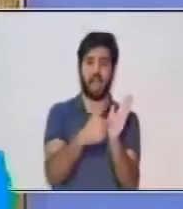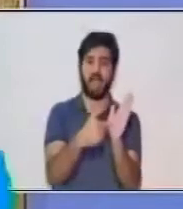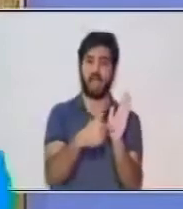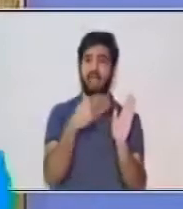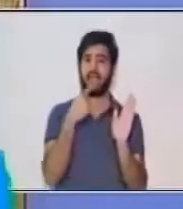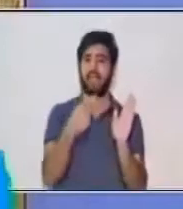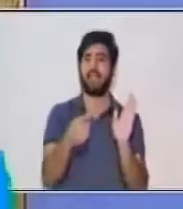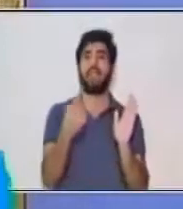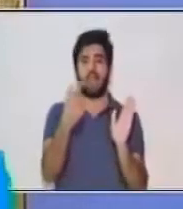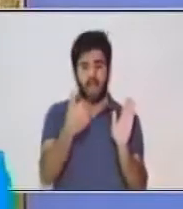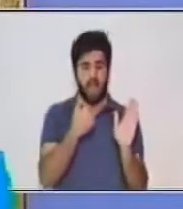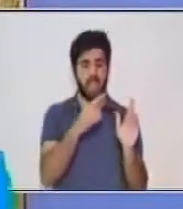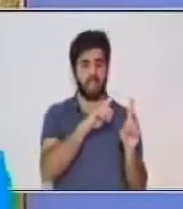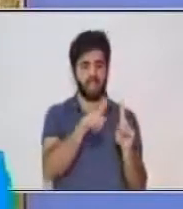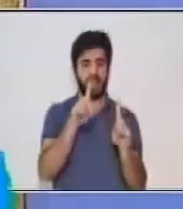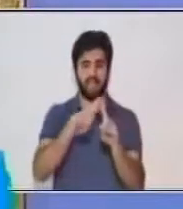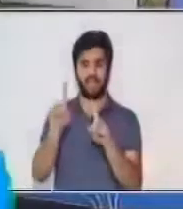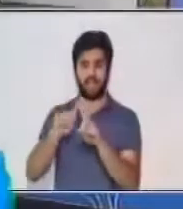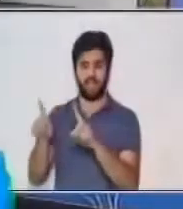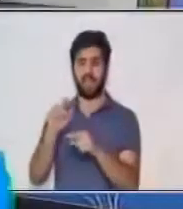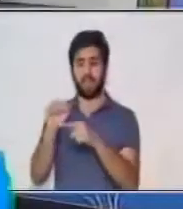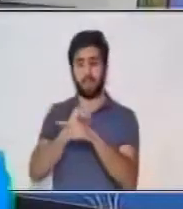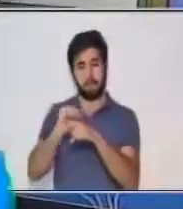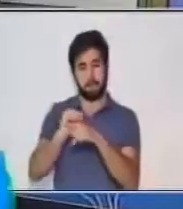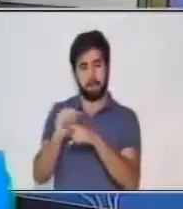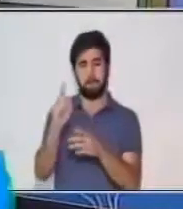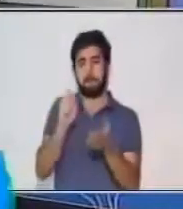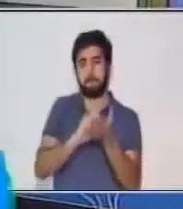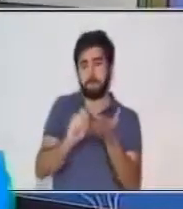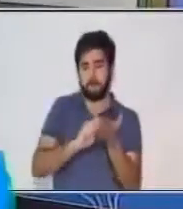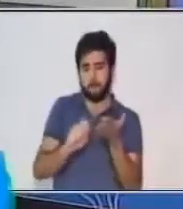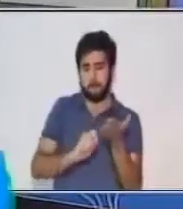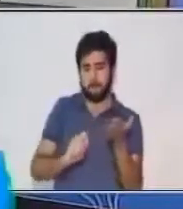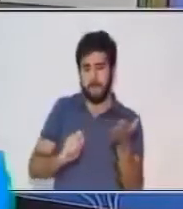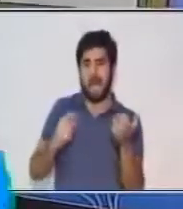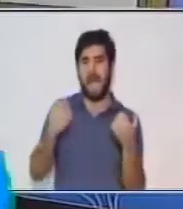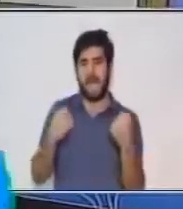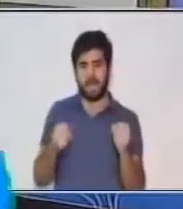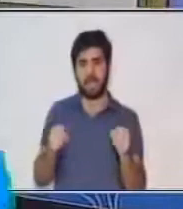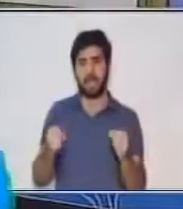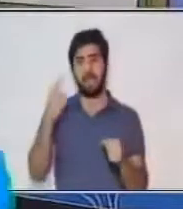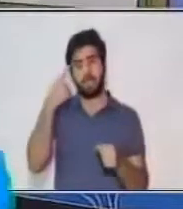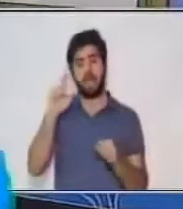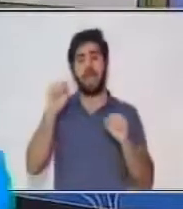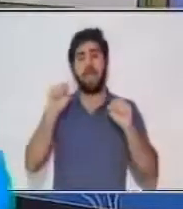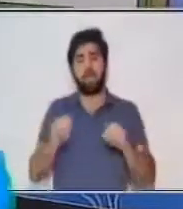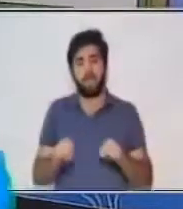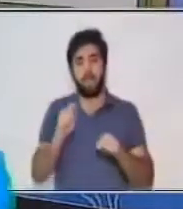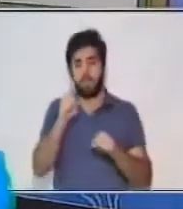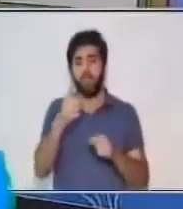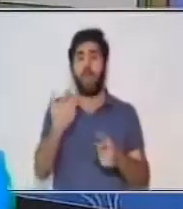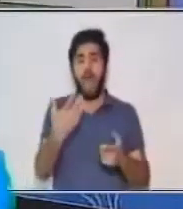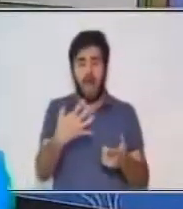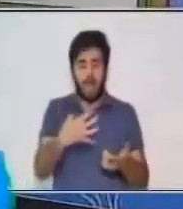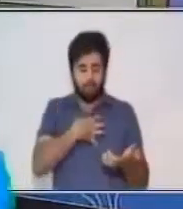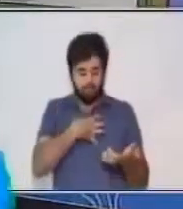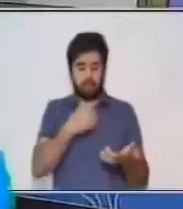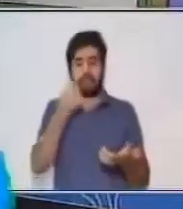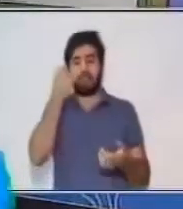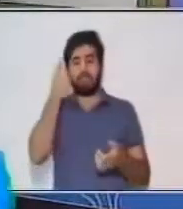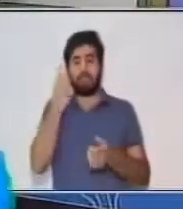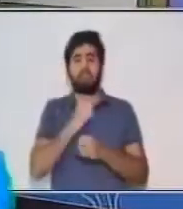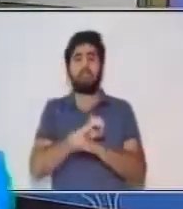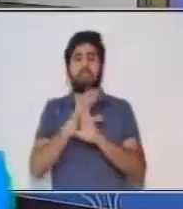tienen diversos ejercicios que pueden ir realizando para poder apropiarse de todo